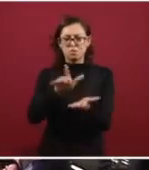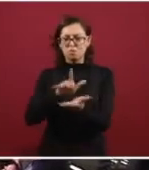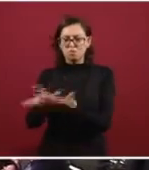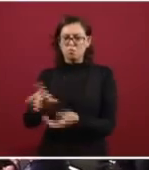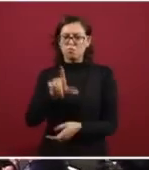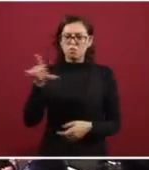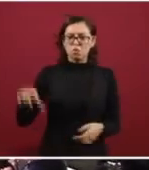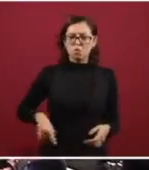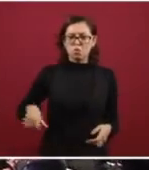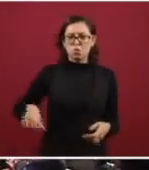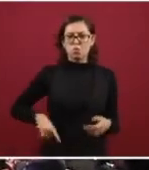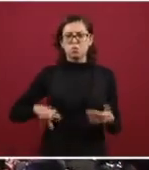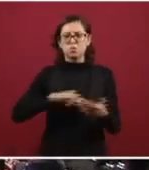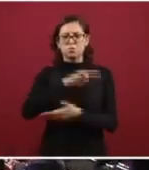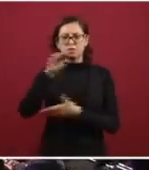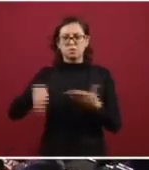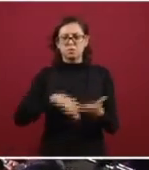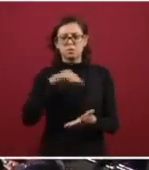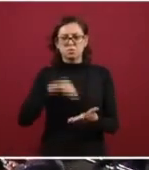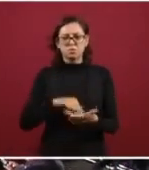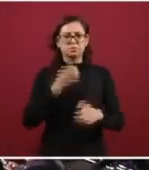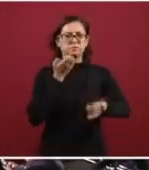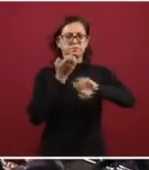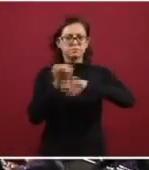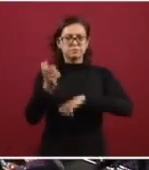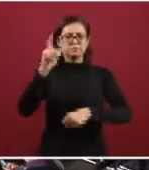los gobiernos municipales, estatales.